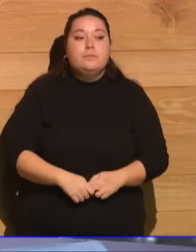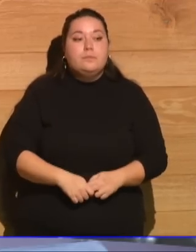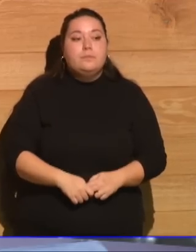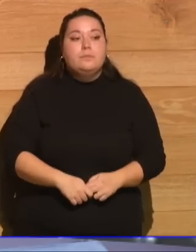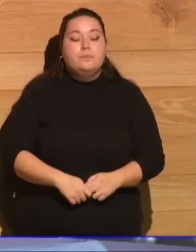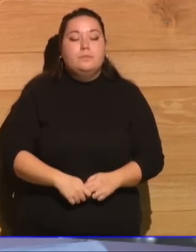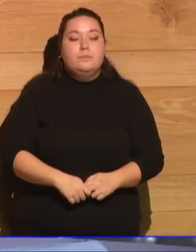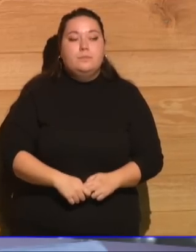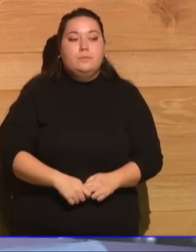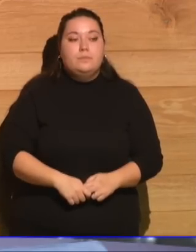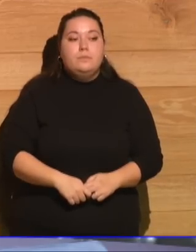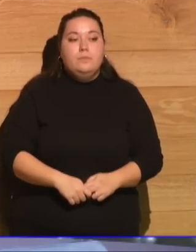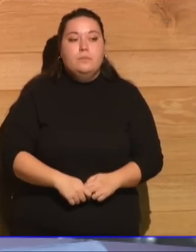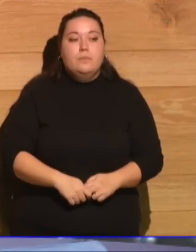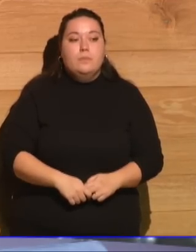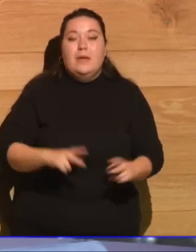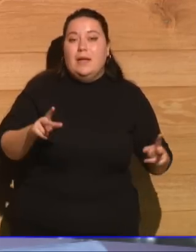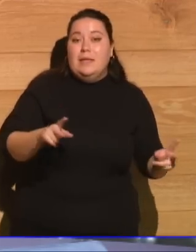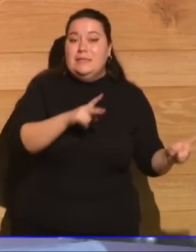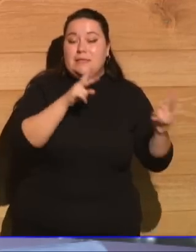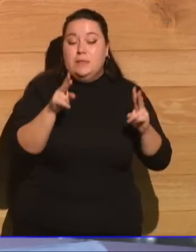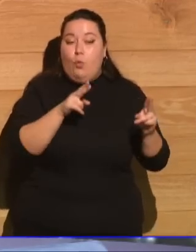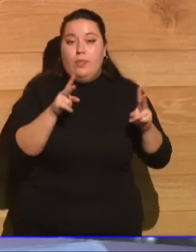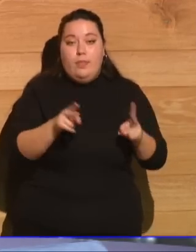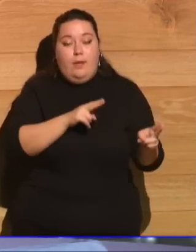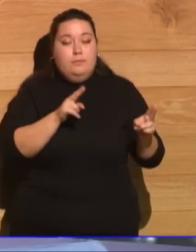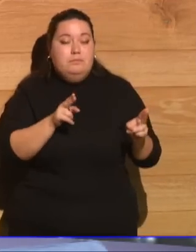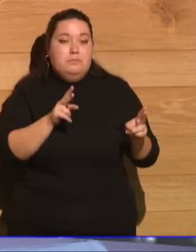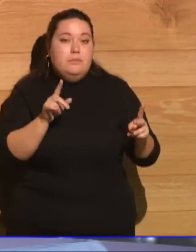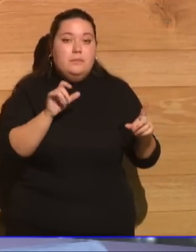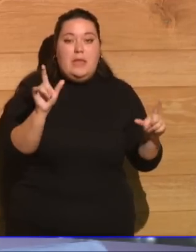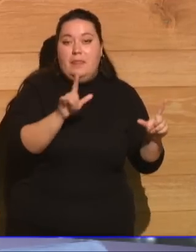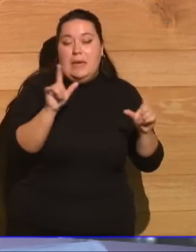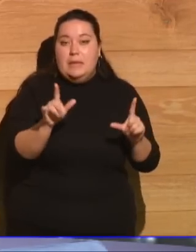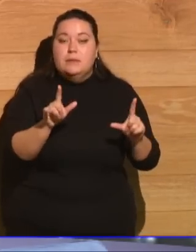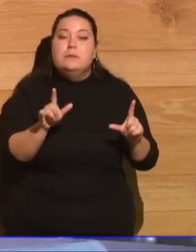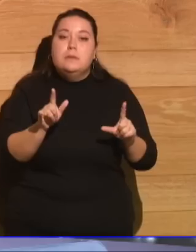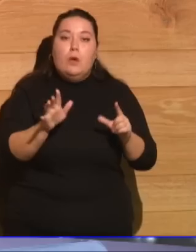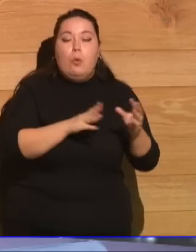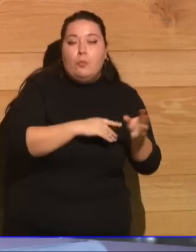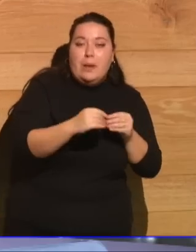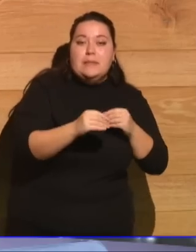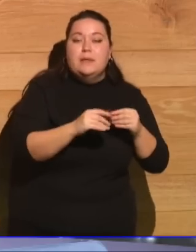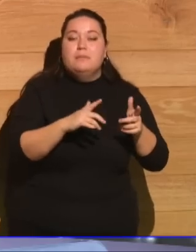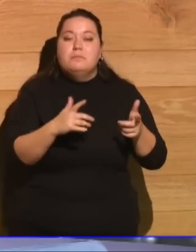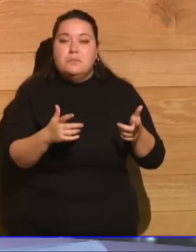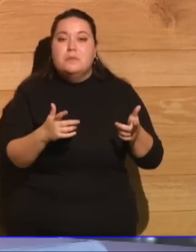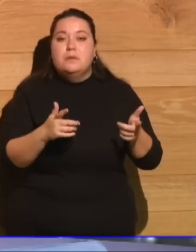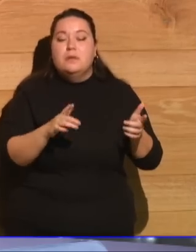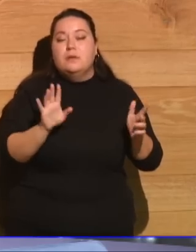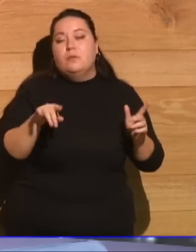él genera esa secuencia de escenas que van a tener más fuerza plástica y que van a lanzar un